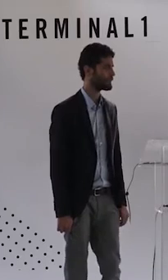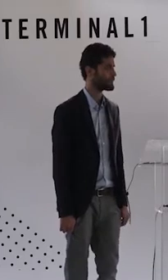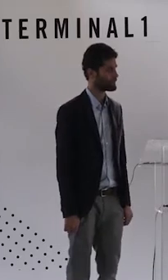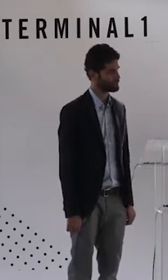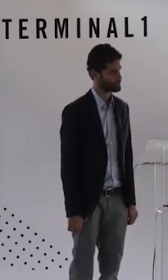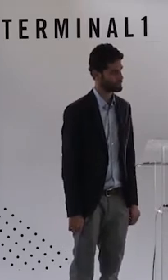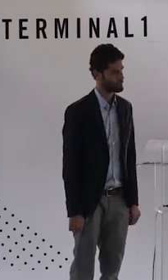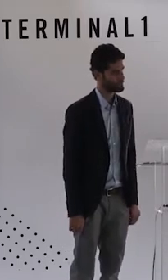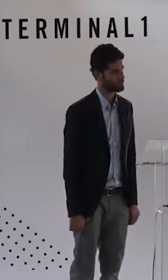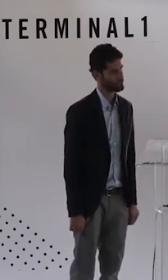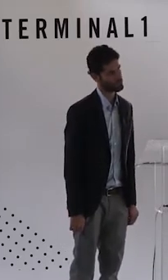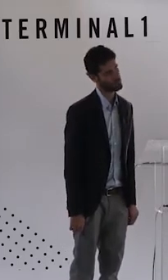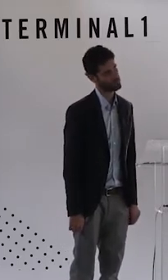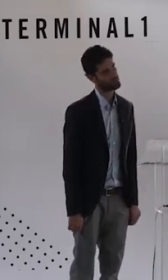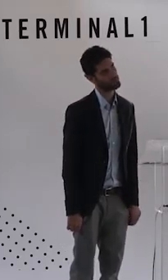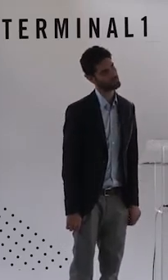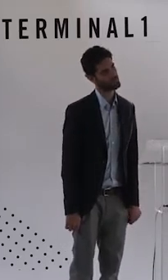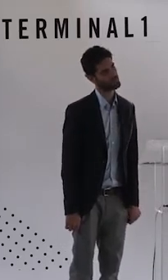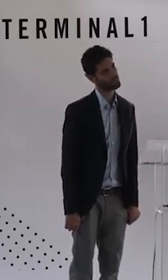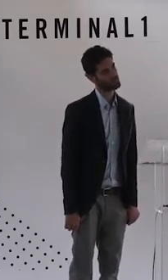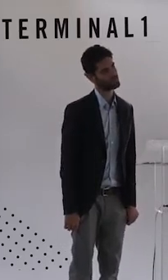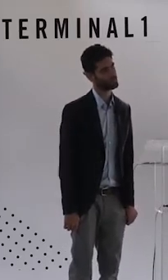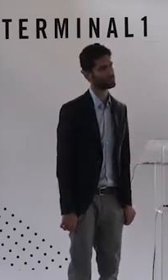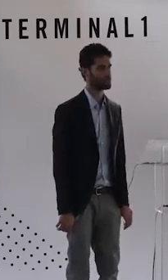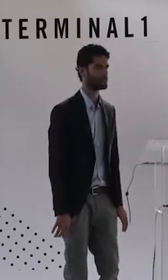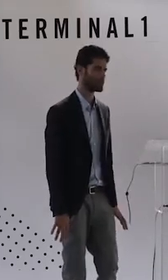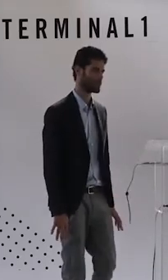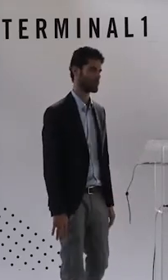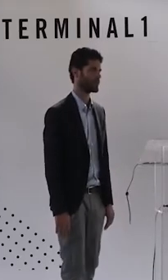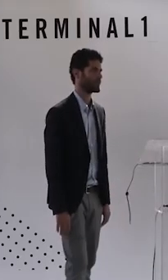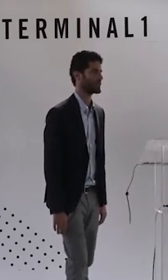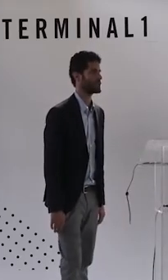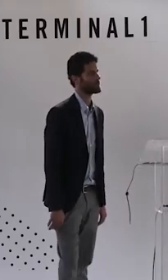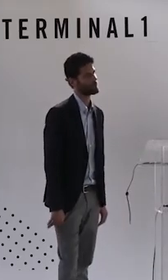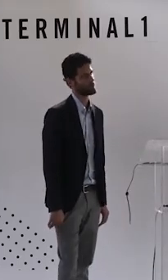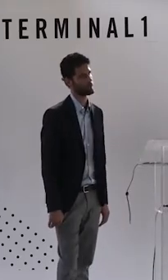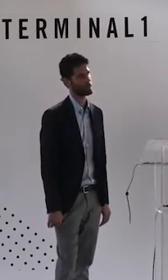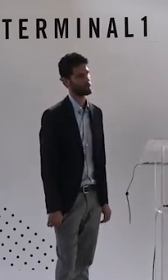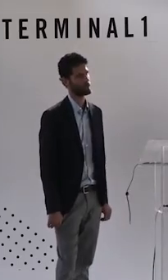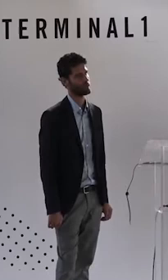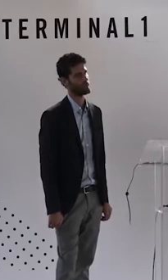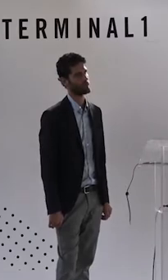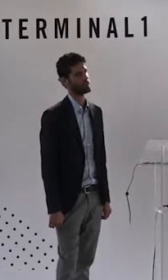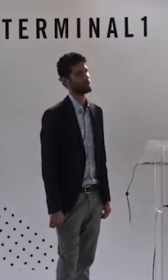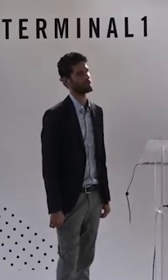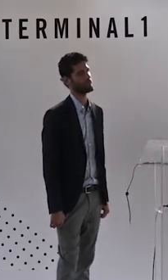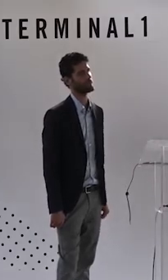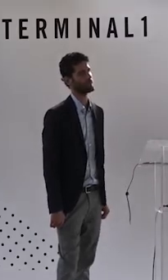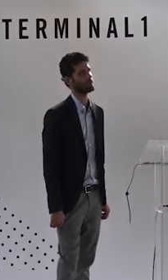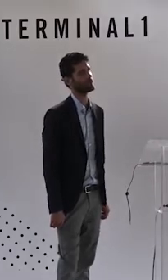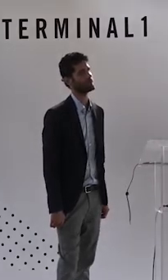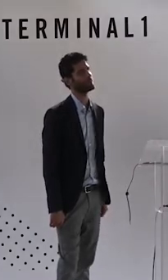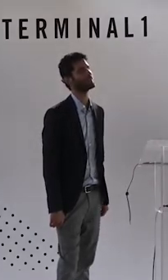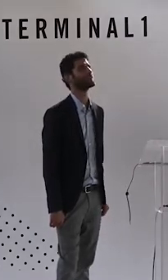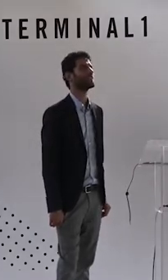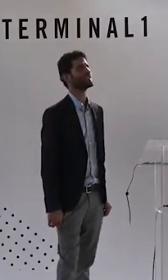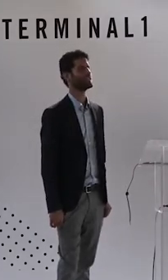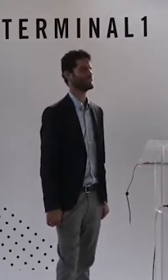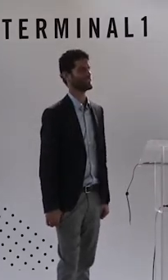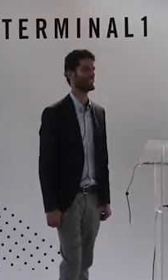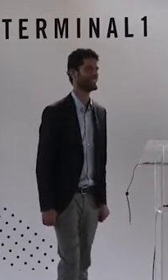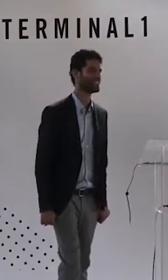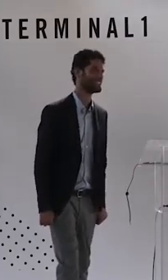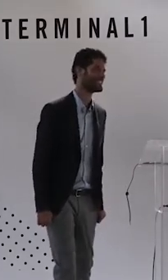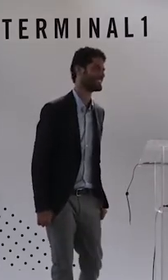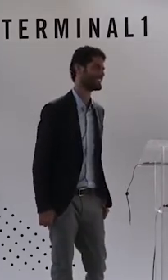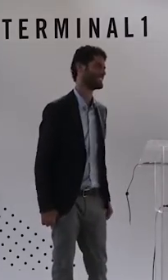consciente de ti mismo, de que desde niño lo trabajaste, ¿no? De la perfección, el amor, la sabiduría infinita, algo así más o menos recuerdo